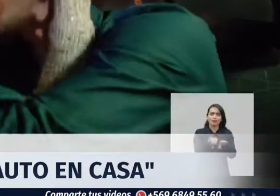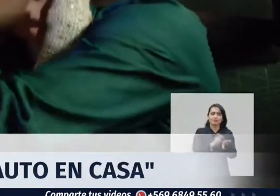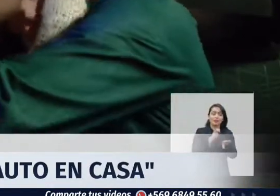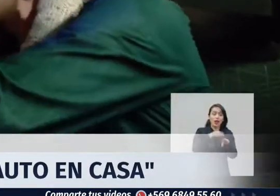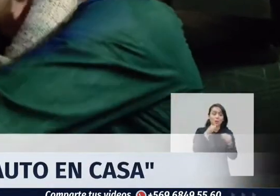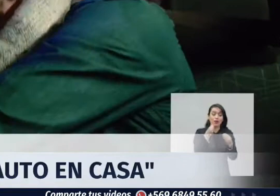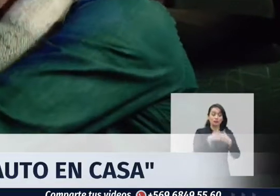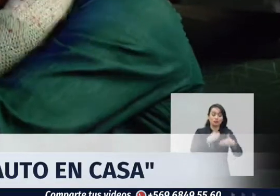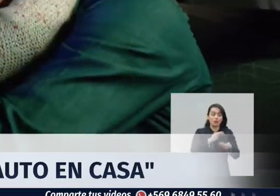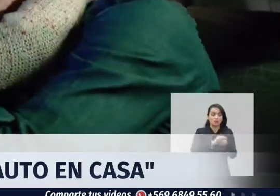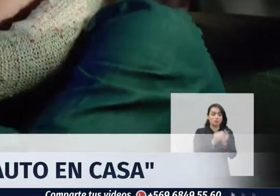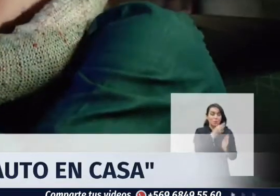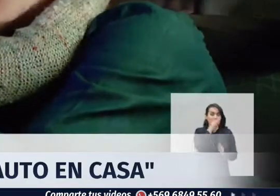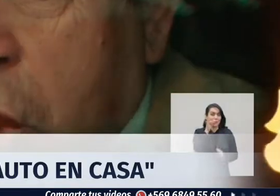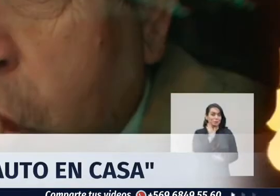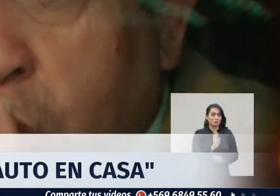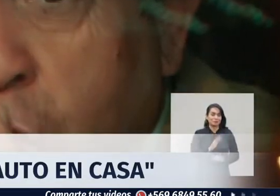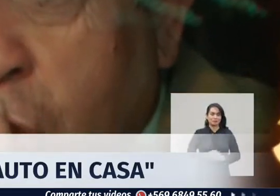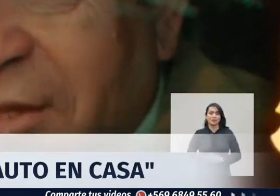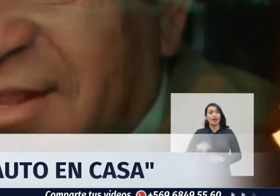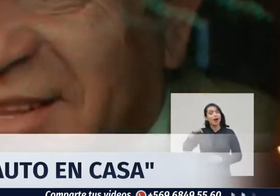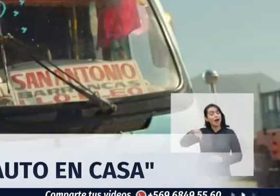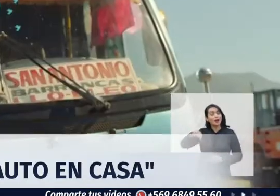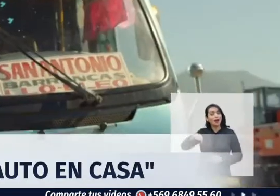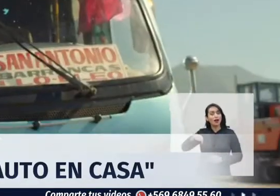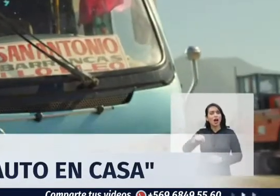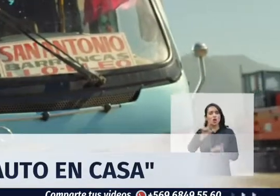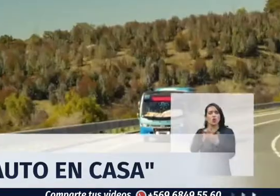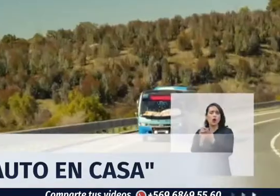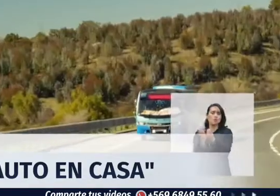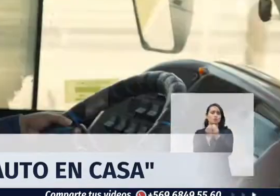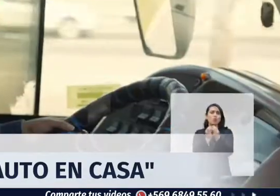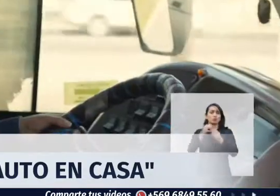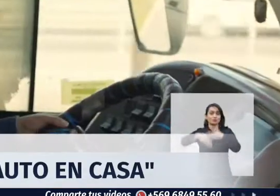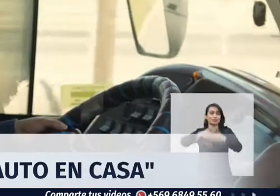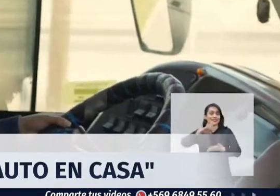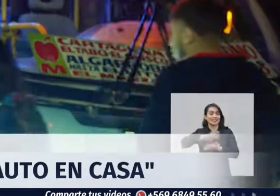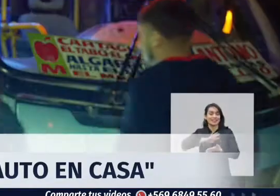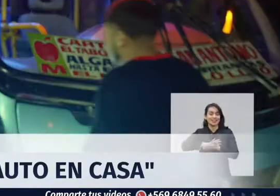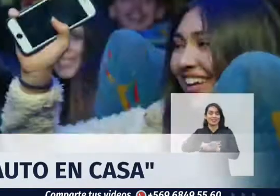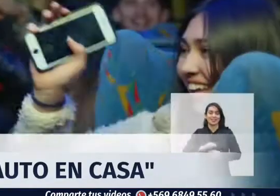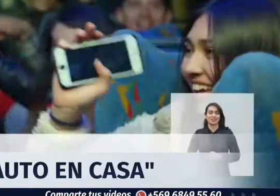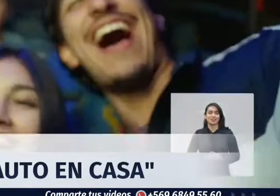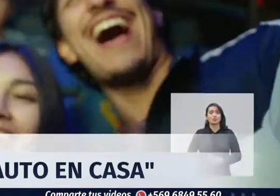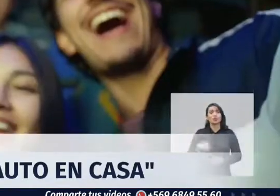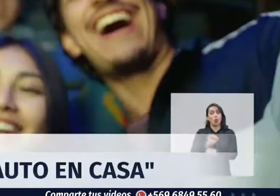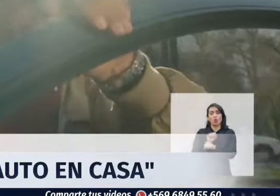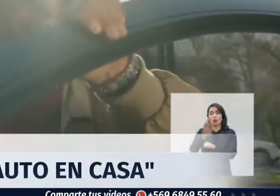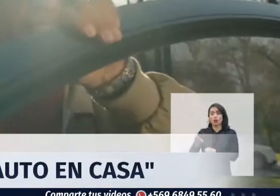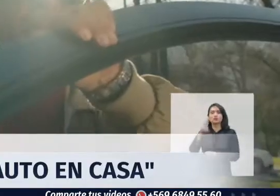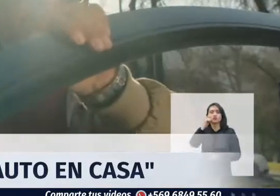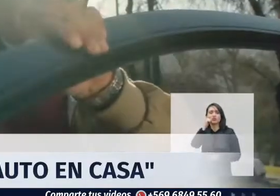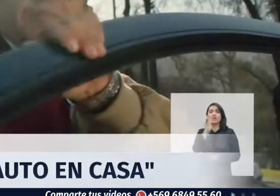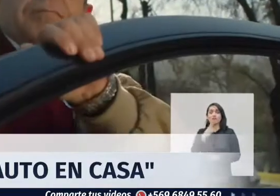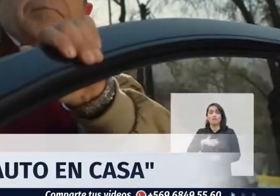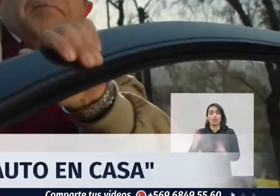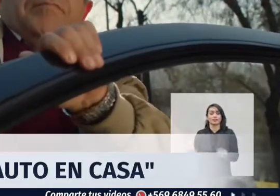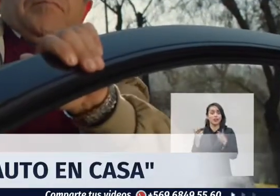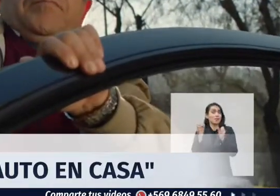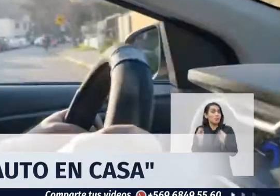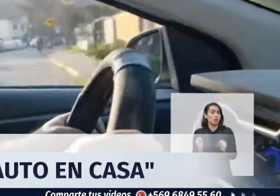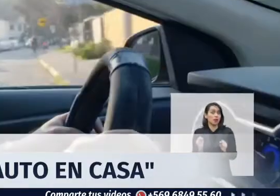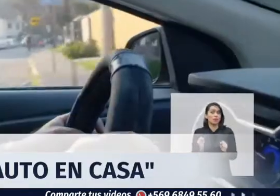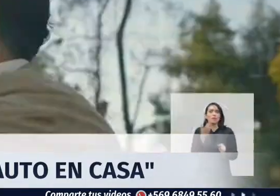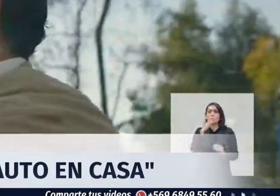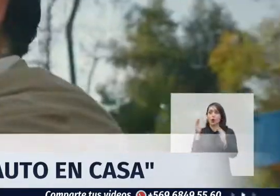tranquilo. Lo que pasa en mi taxi, se queda en mi taxi. Acá hay lugar de sobra para seguir la fiesta. Un auto menos es una vida